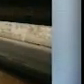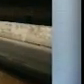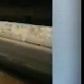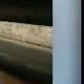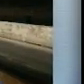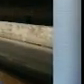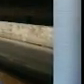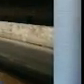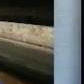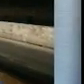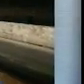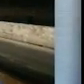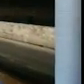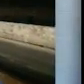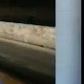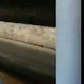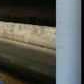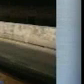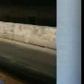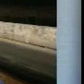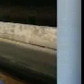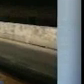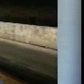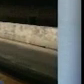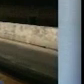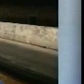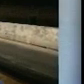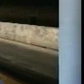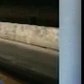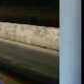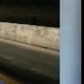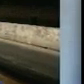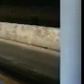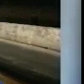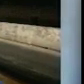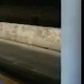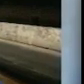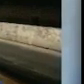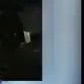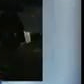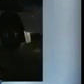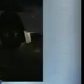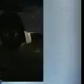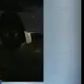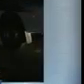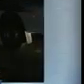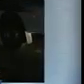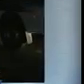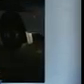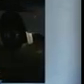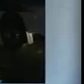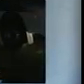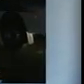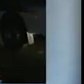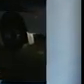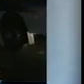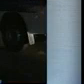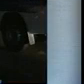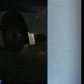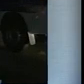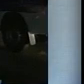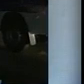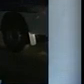8:41 PM. Estas imágenes que usted ve en pantalla han sido captadas en el paso a desnivel de Apopa, sentido de Apopa hacia